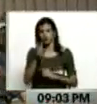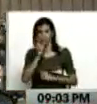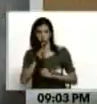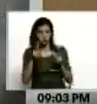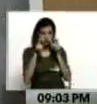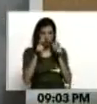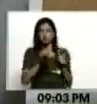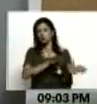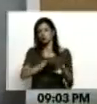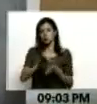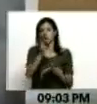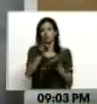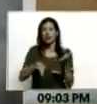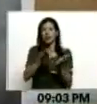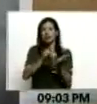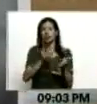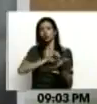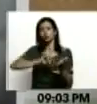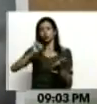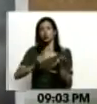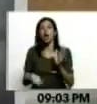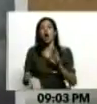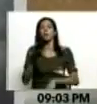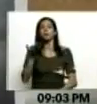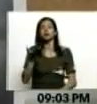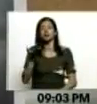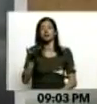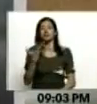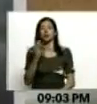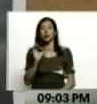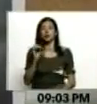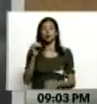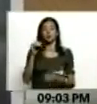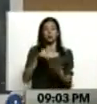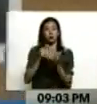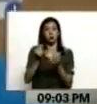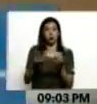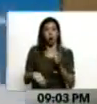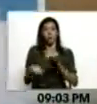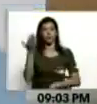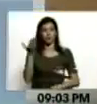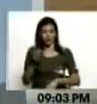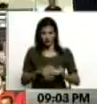establecieron monto de la tarjeta socialista de hogares de la patria aumenta 500000